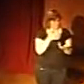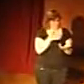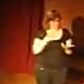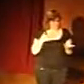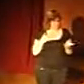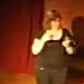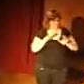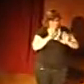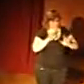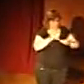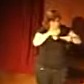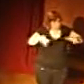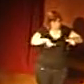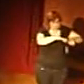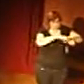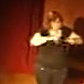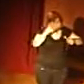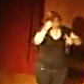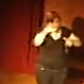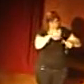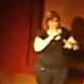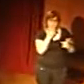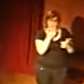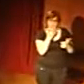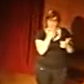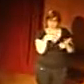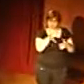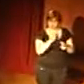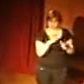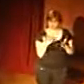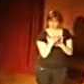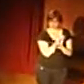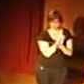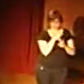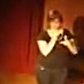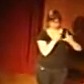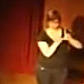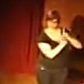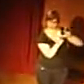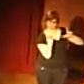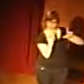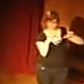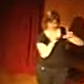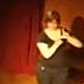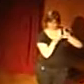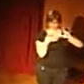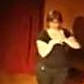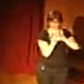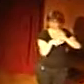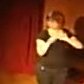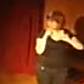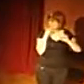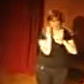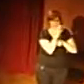topográficas y reconocibles y además por si algo no se entiende todas Ellas van rotuladas en la parte inferior con lo que